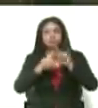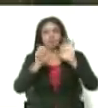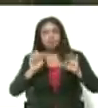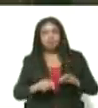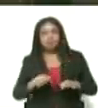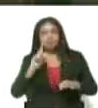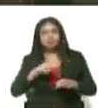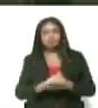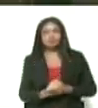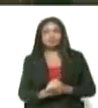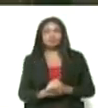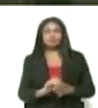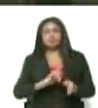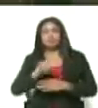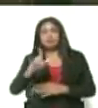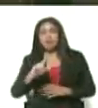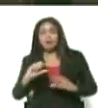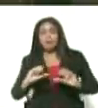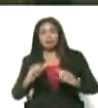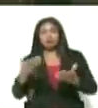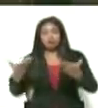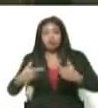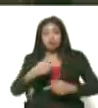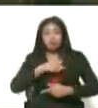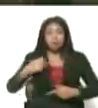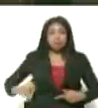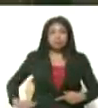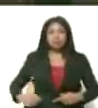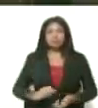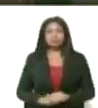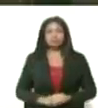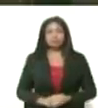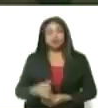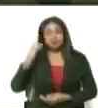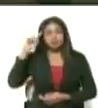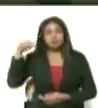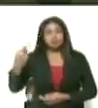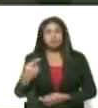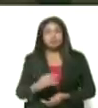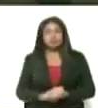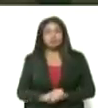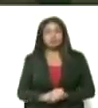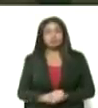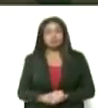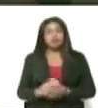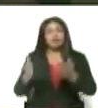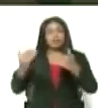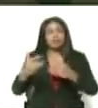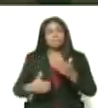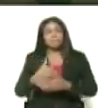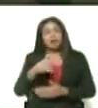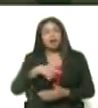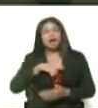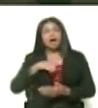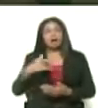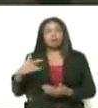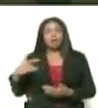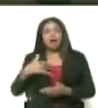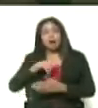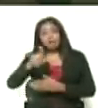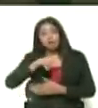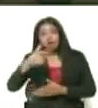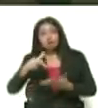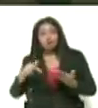puente aéreo recibido desde China. Informamos que el día de mañana llegará otro avión de la